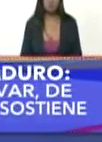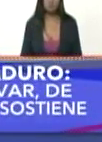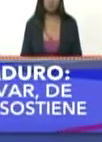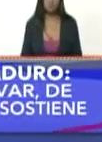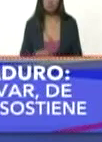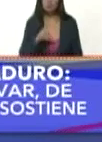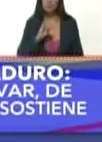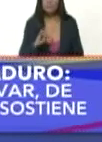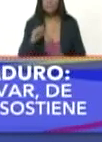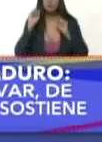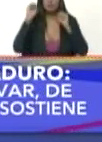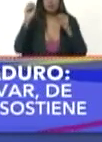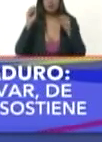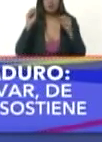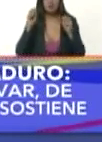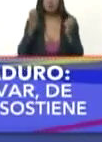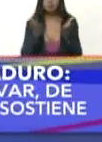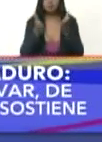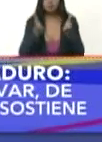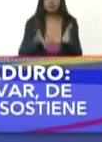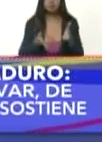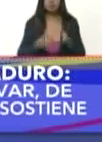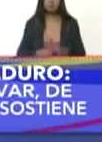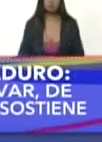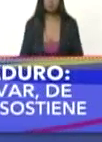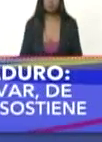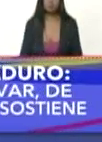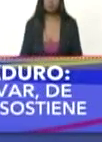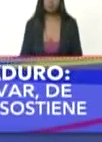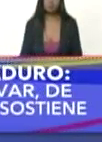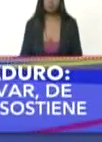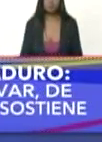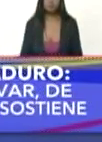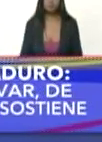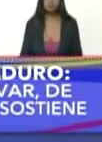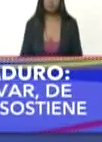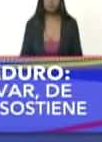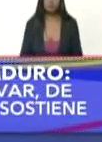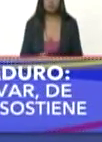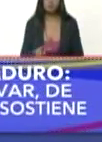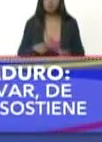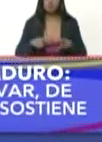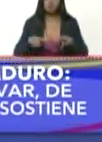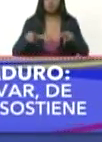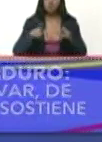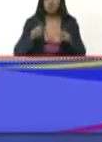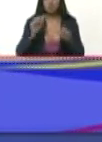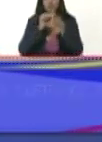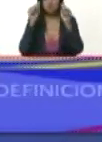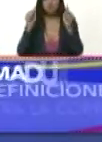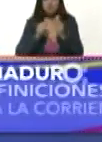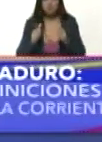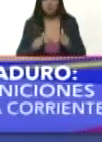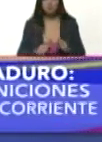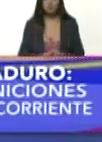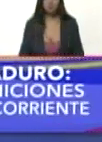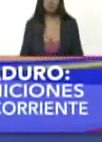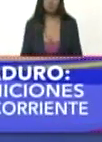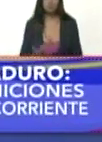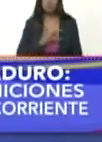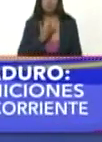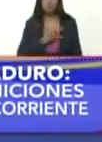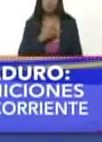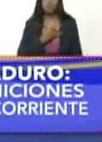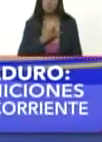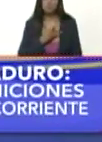ha logrado constituirse en una, en un poderoso sistema